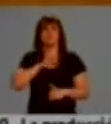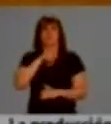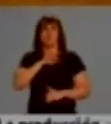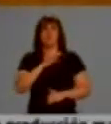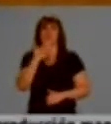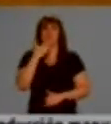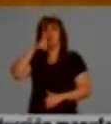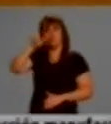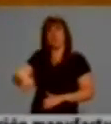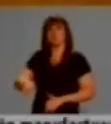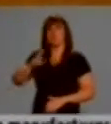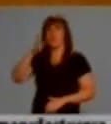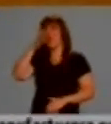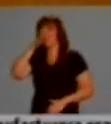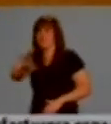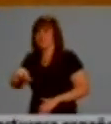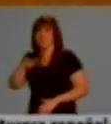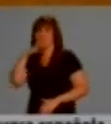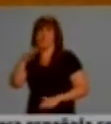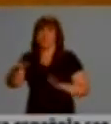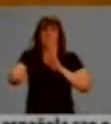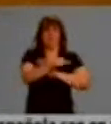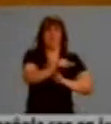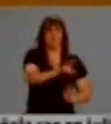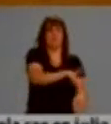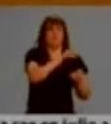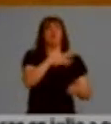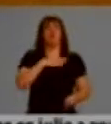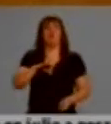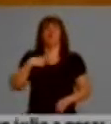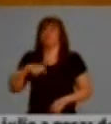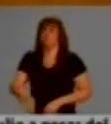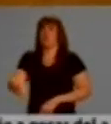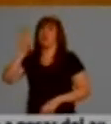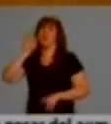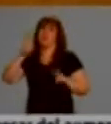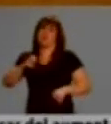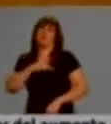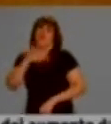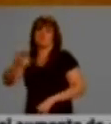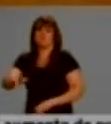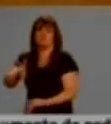por fraude fiscal pudieran acogerse a la amnistía fiscal?